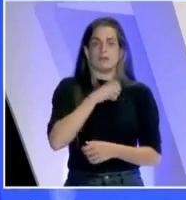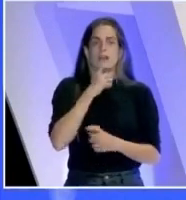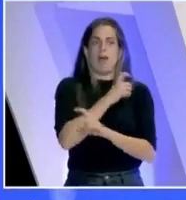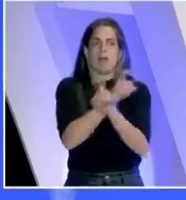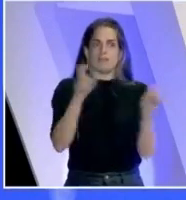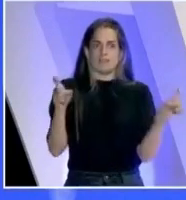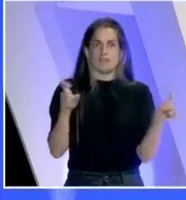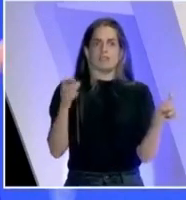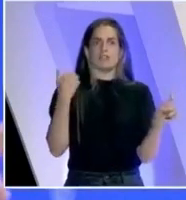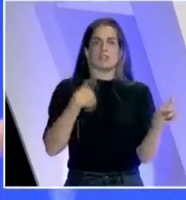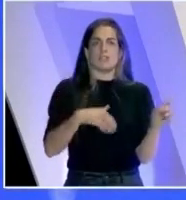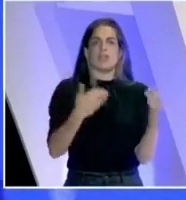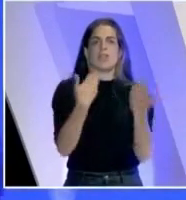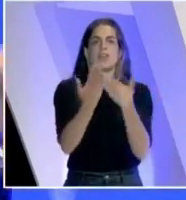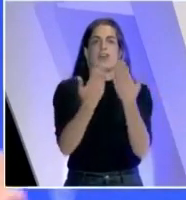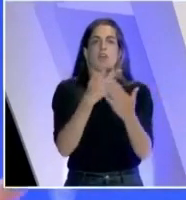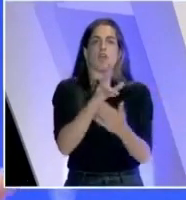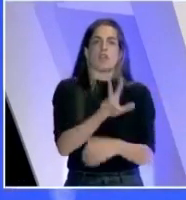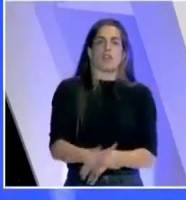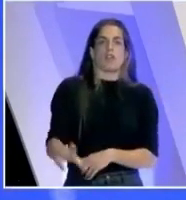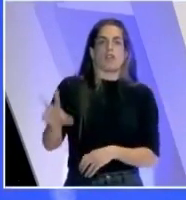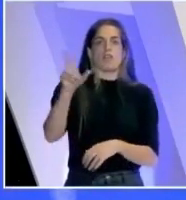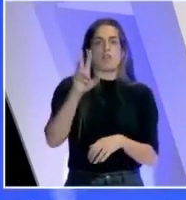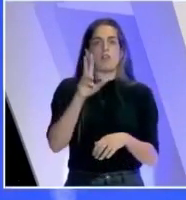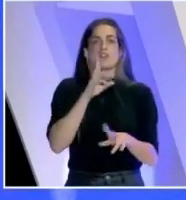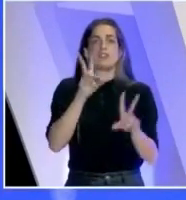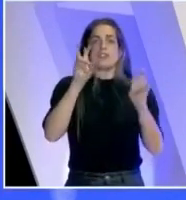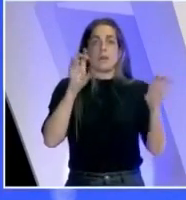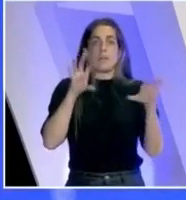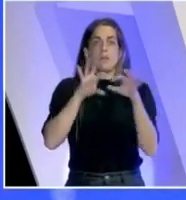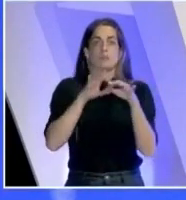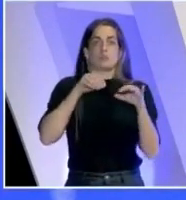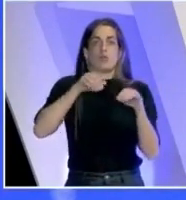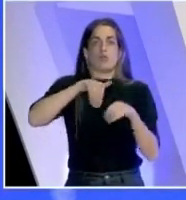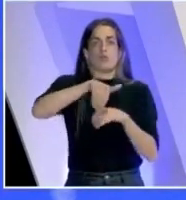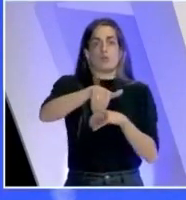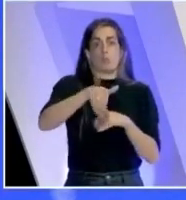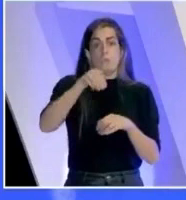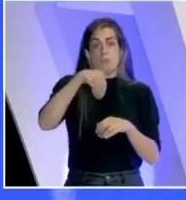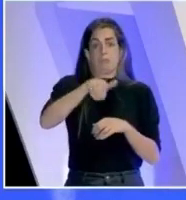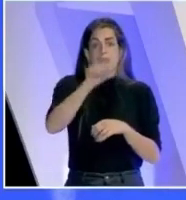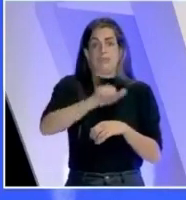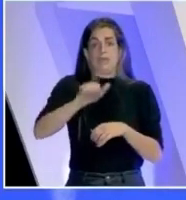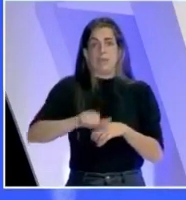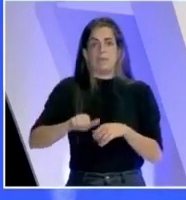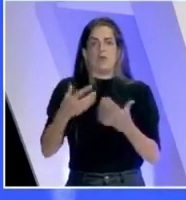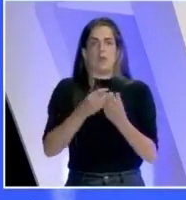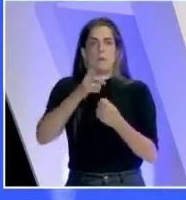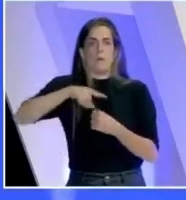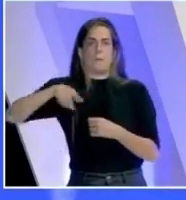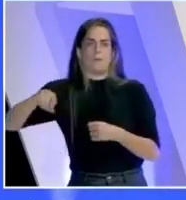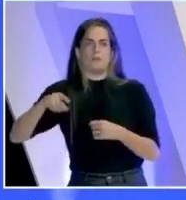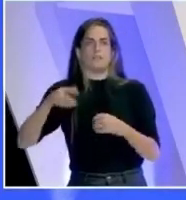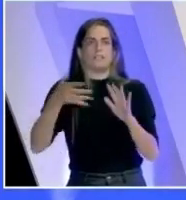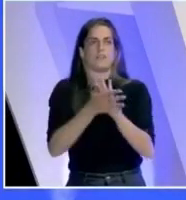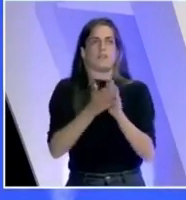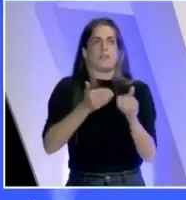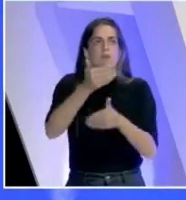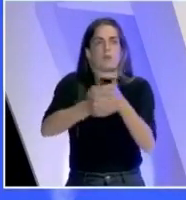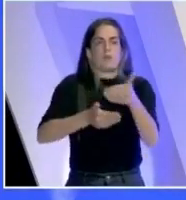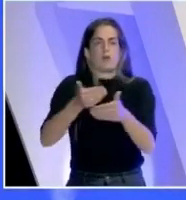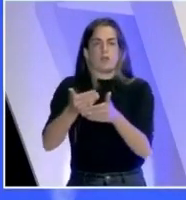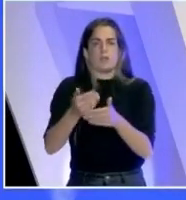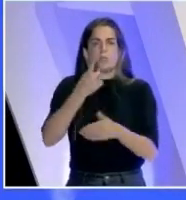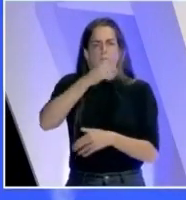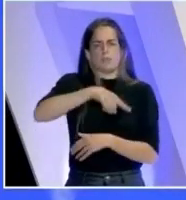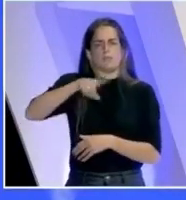gran diálogo nacional sobre su futuro en las próximas semanas y en los próximos meses. Va a ser un proceso de abajo arriba, que va a durar